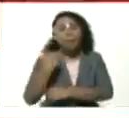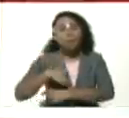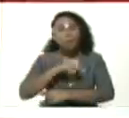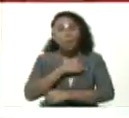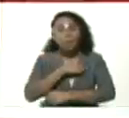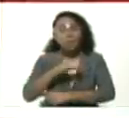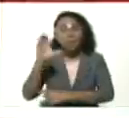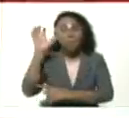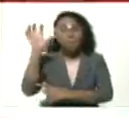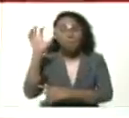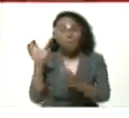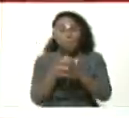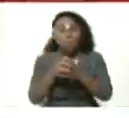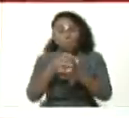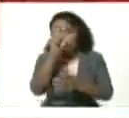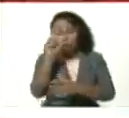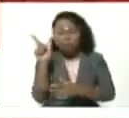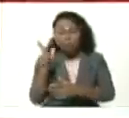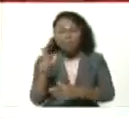partido,